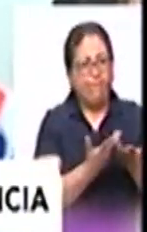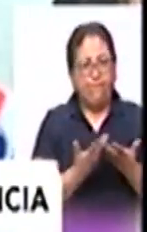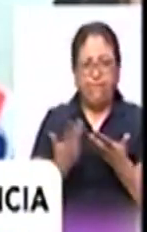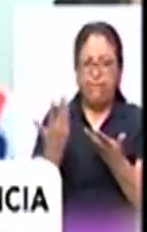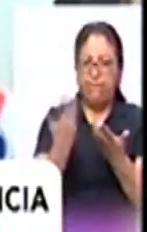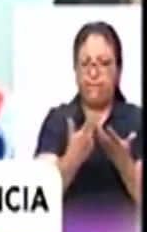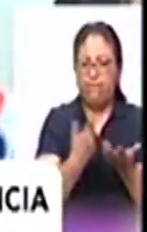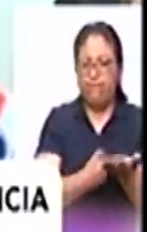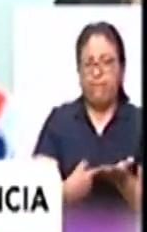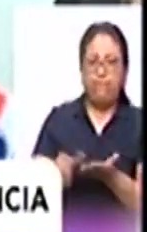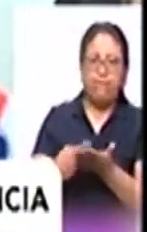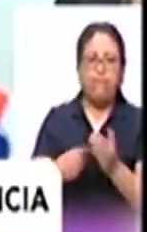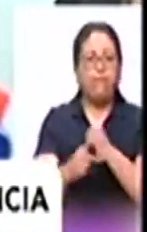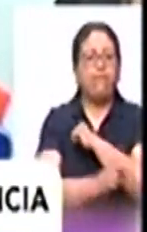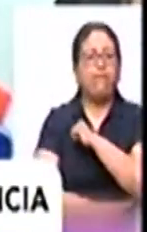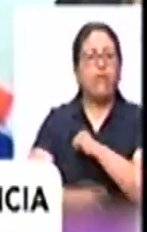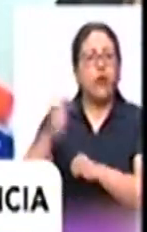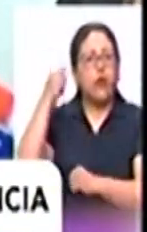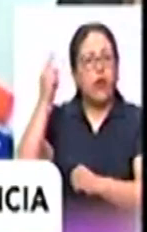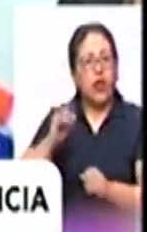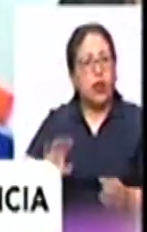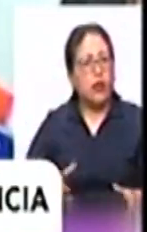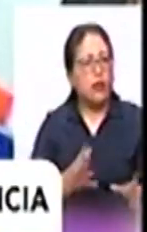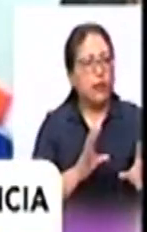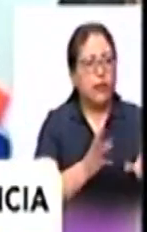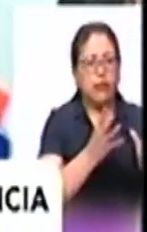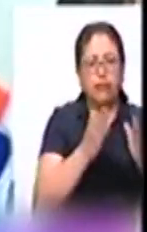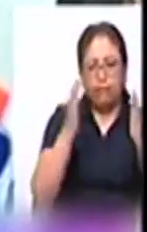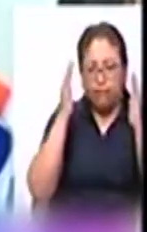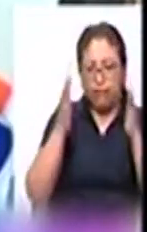una prioridad para nuestra gestión de gobierno, darle la atención